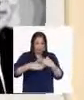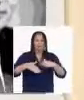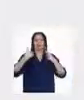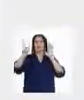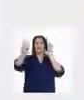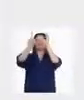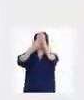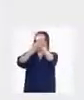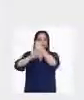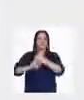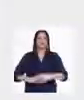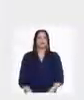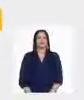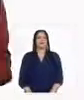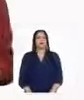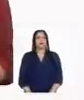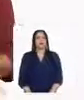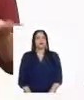meta.